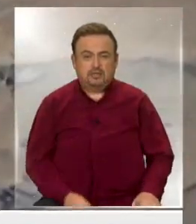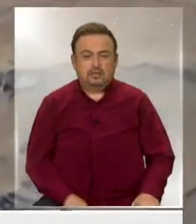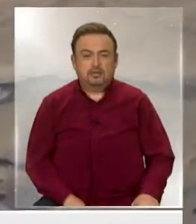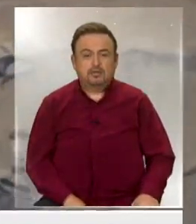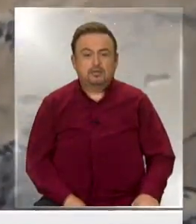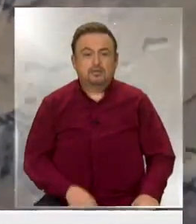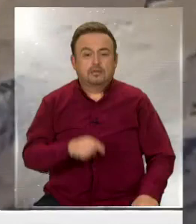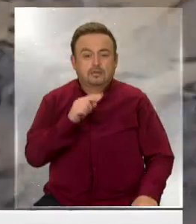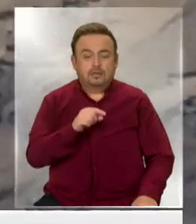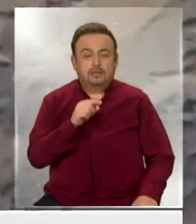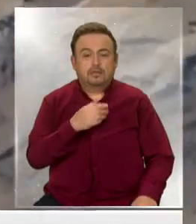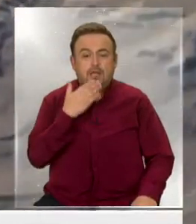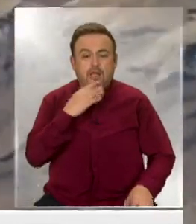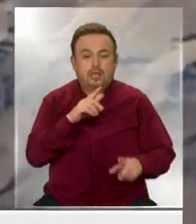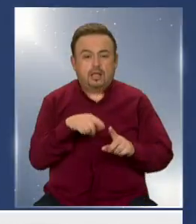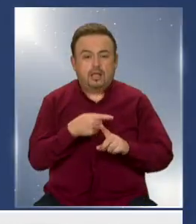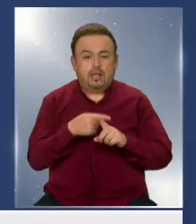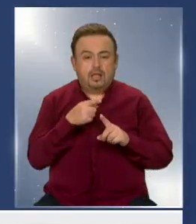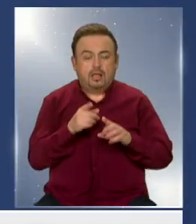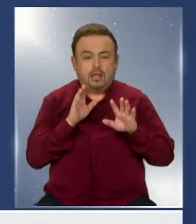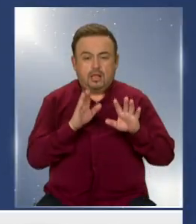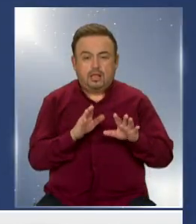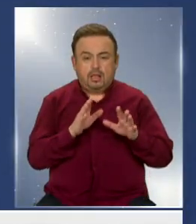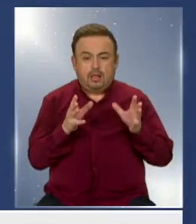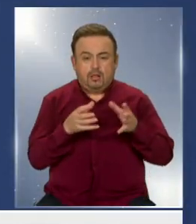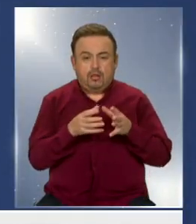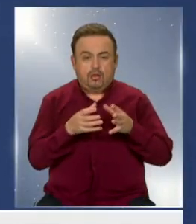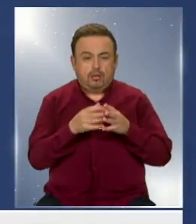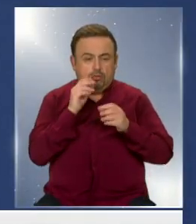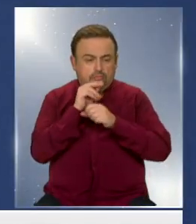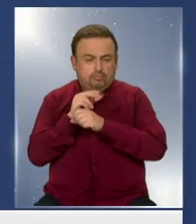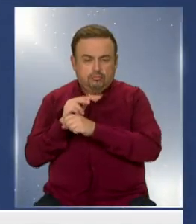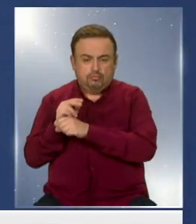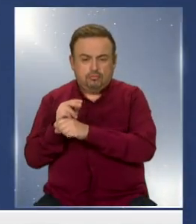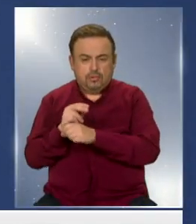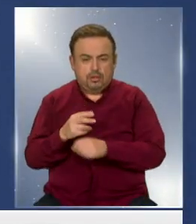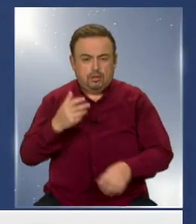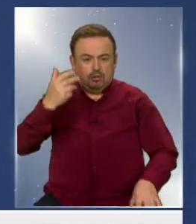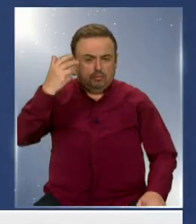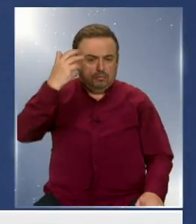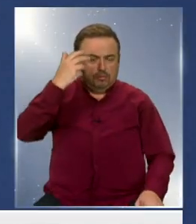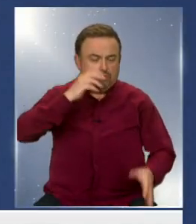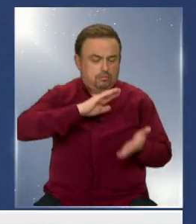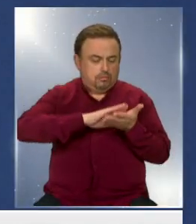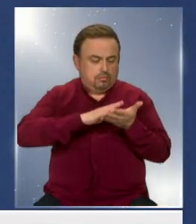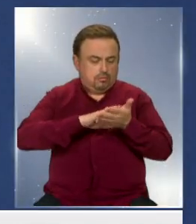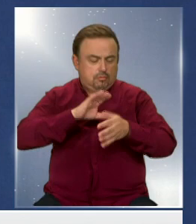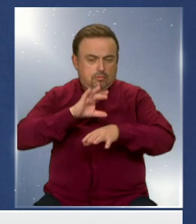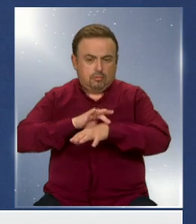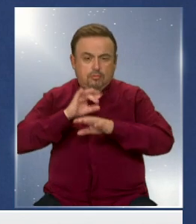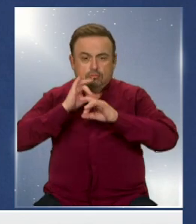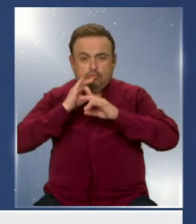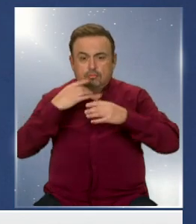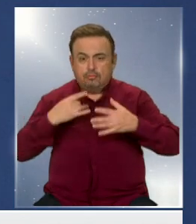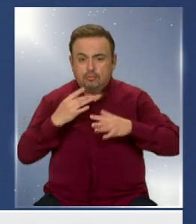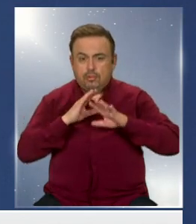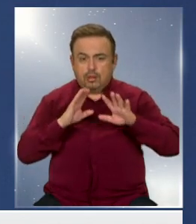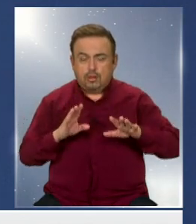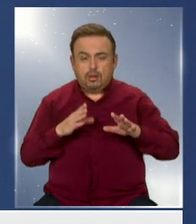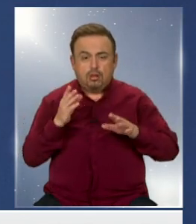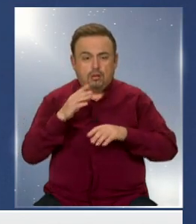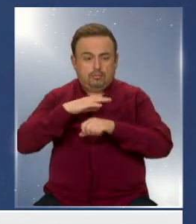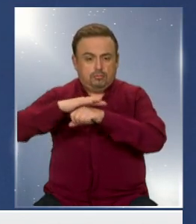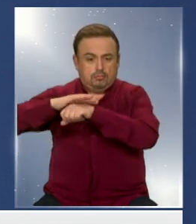Además, este hombre contó con un equipo que estuvo a su disposición y monitoreaba todo el tiempo sus signos vitales, en el caso de una emergencia, bueno, incluso hasta